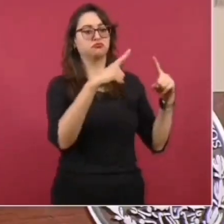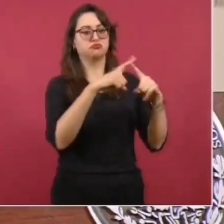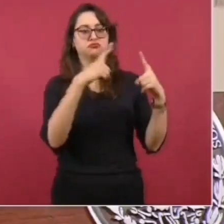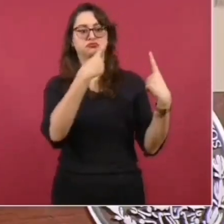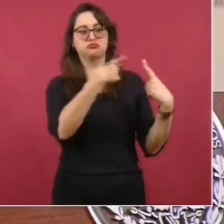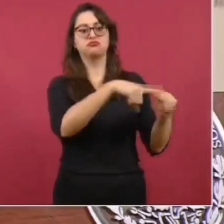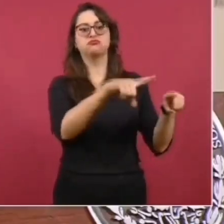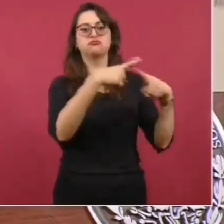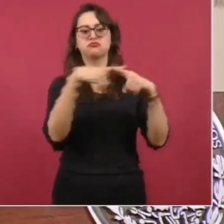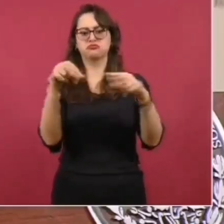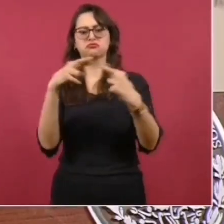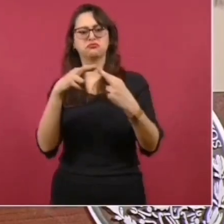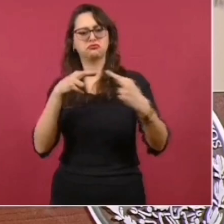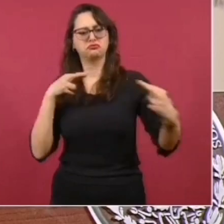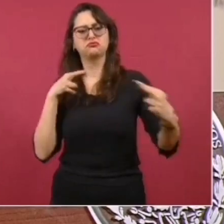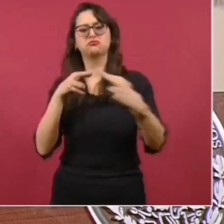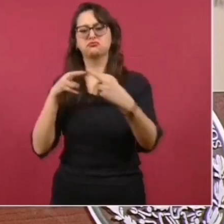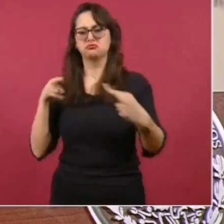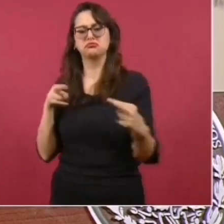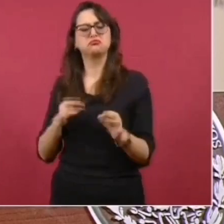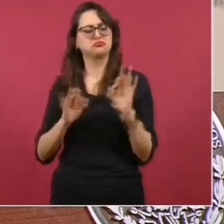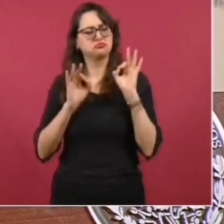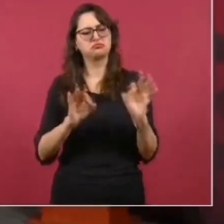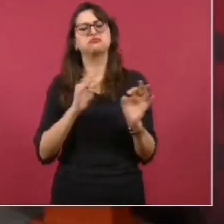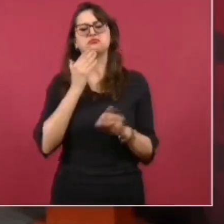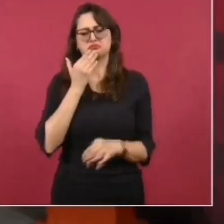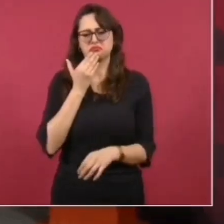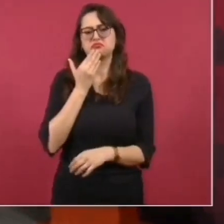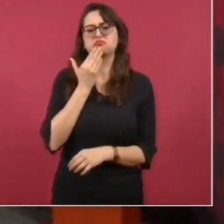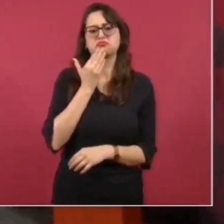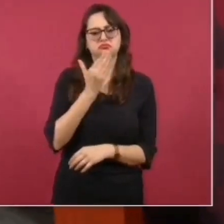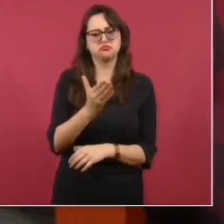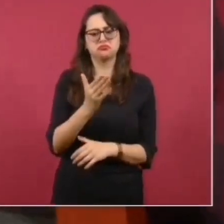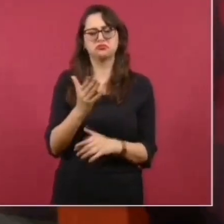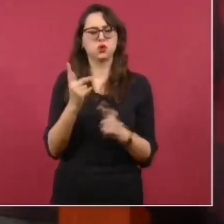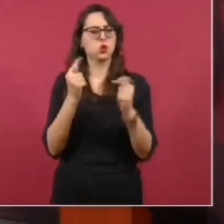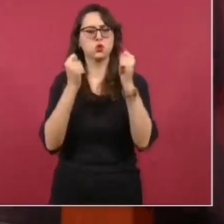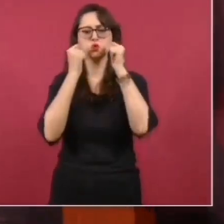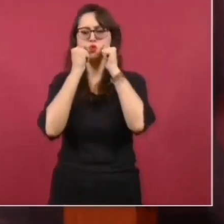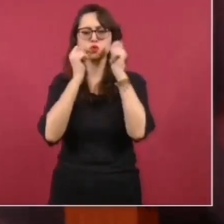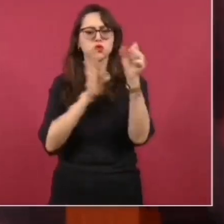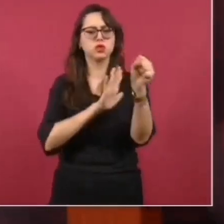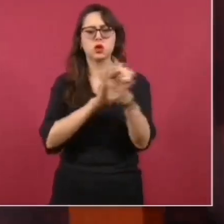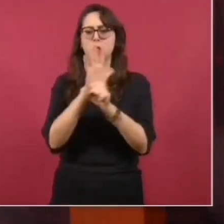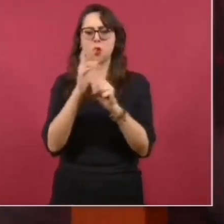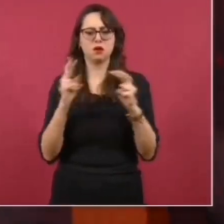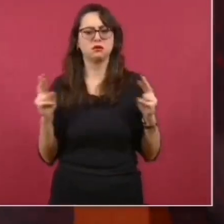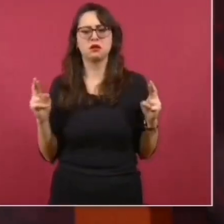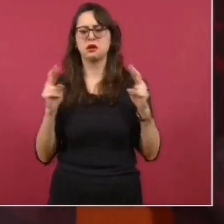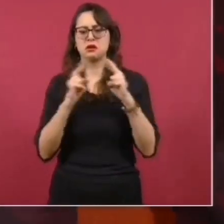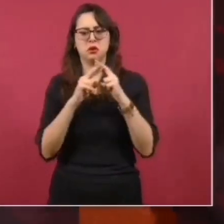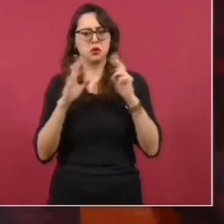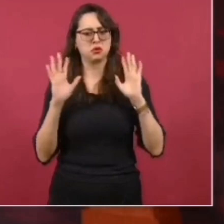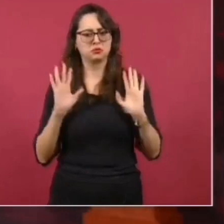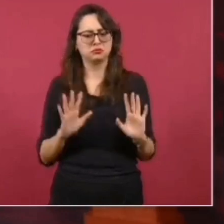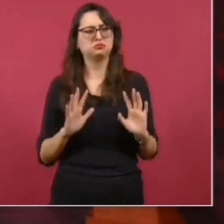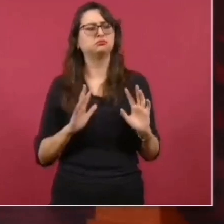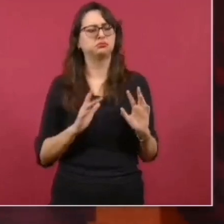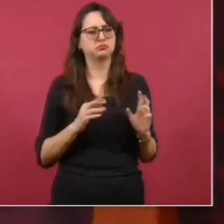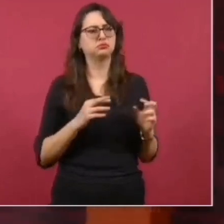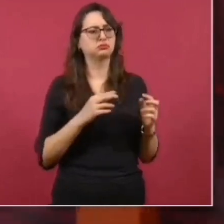muy buena, con todas las iglesias. ¿Y por qué, además?